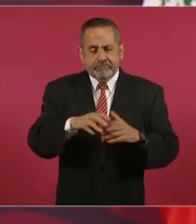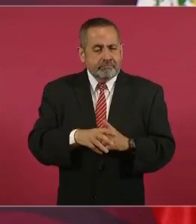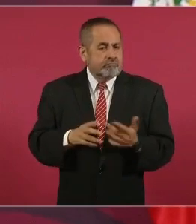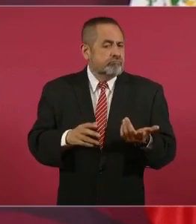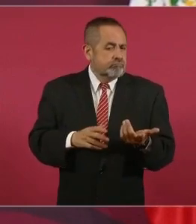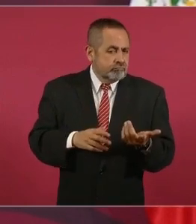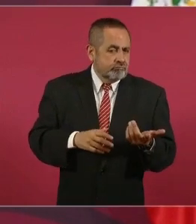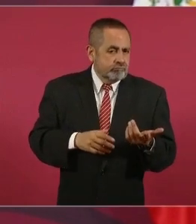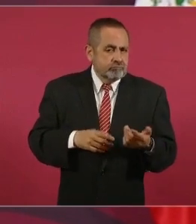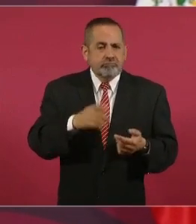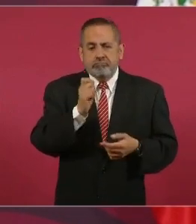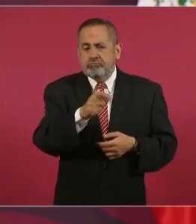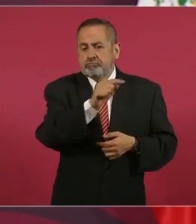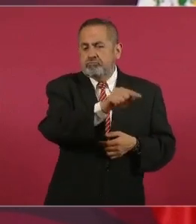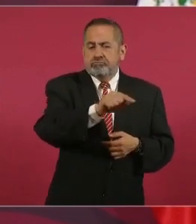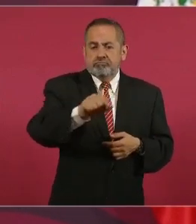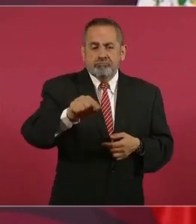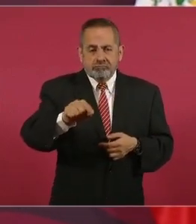simpatizantes